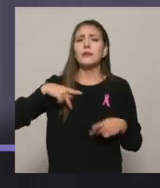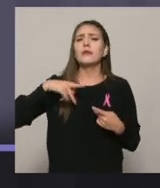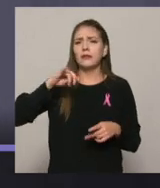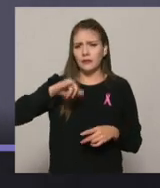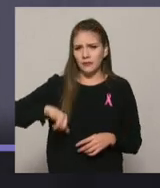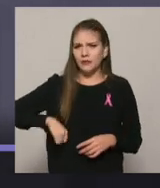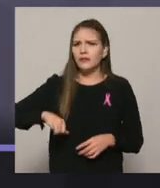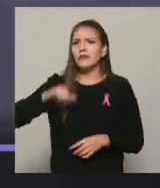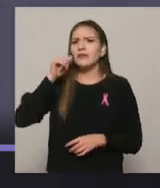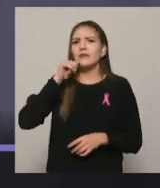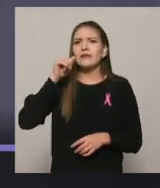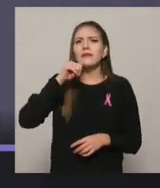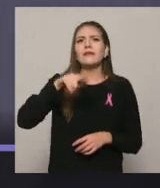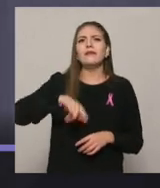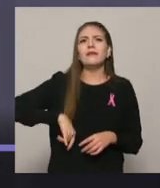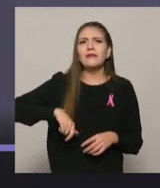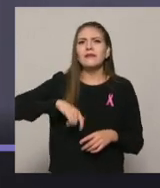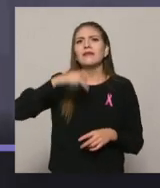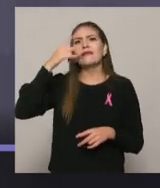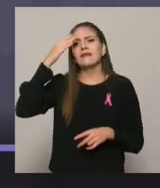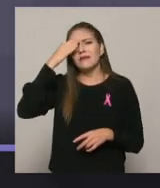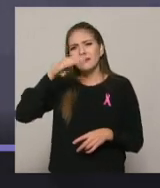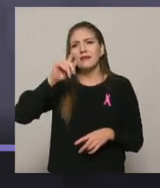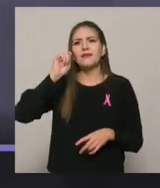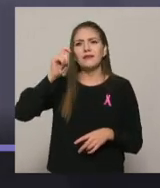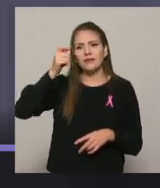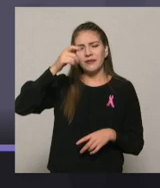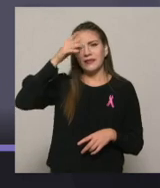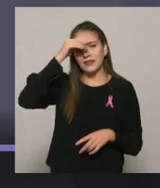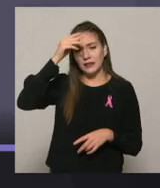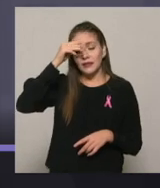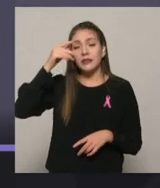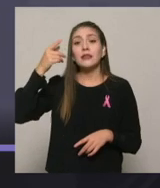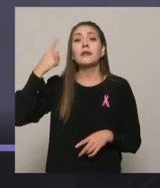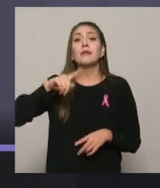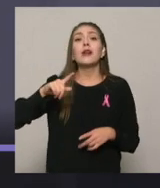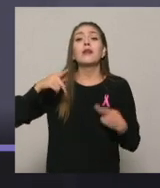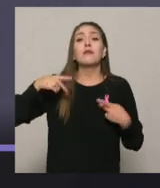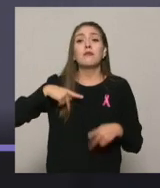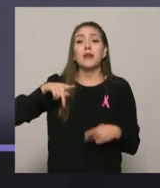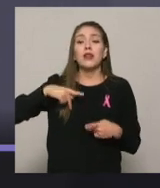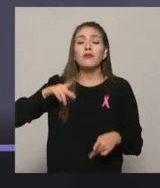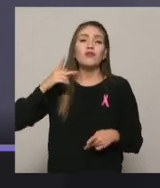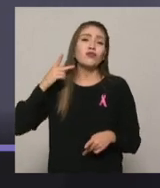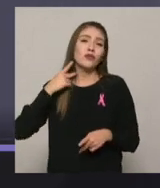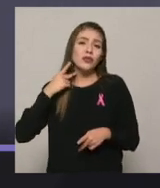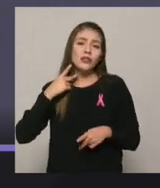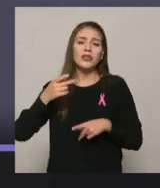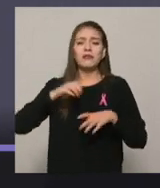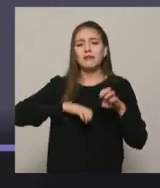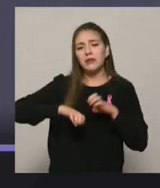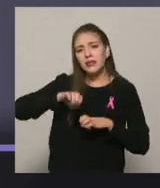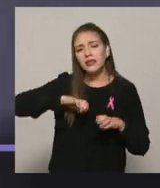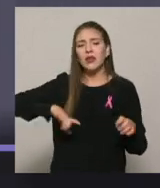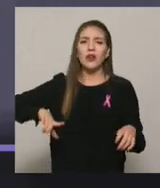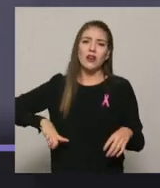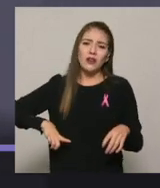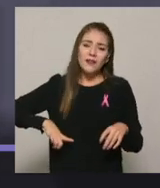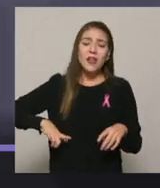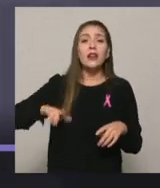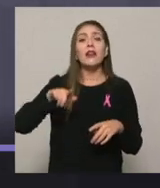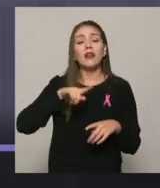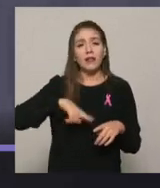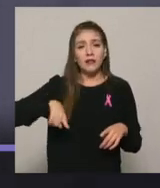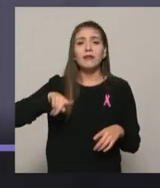los temas relacionados con el conocimiento, con la ciencia y la tecnología, pero sí nuestros gobernantes, los empresarios dueños de los medios y